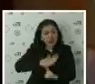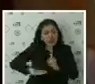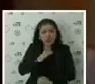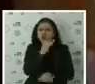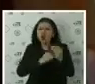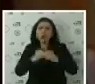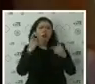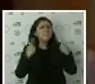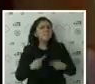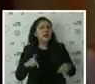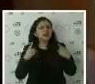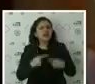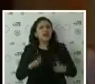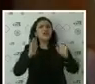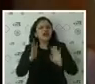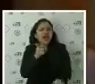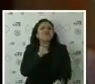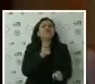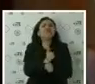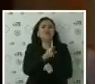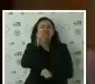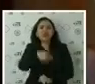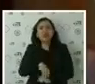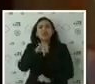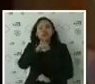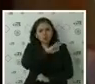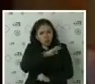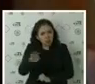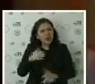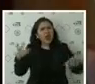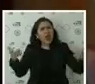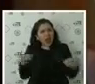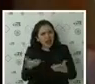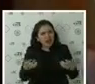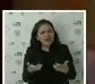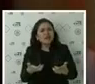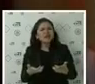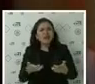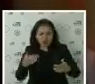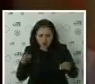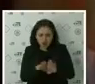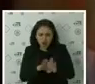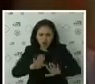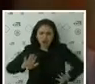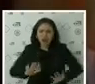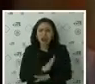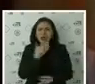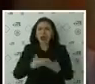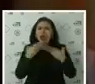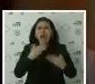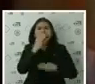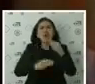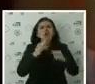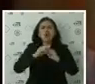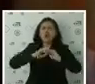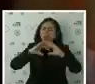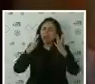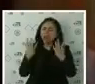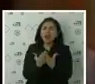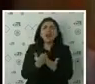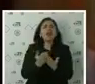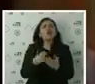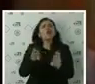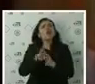los individuos ya nos hemos dado cuenta que es posible accionar, que tengamos un efecto sobre este mundo abandonado, abandonando